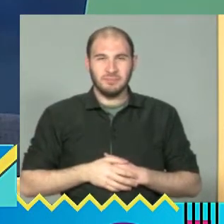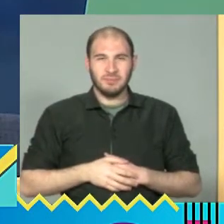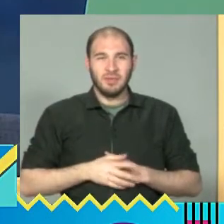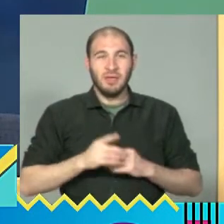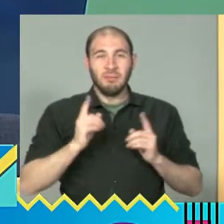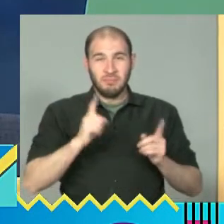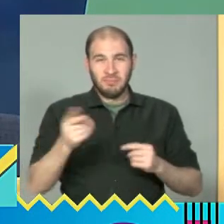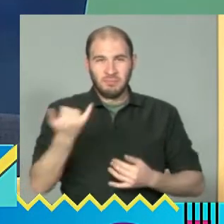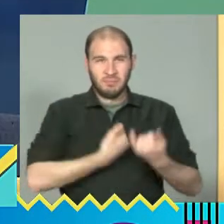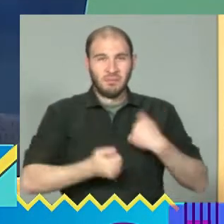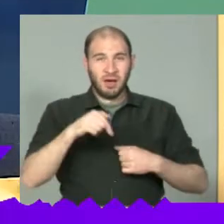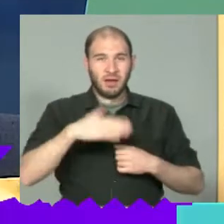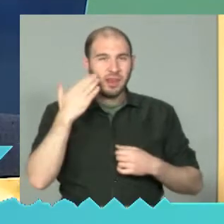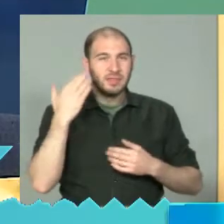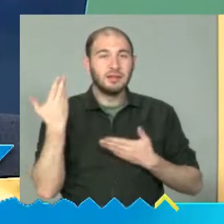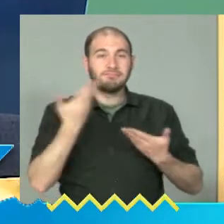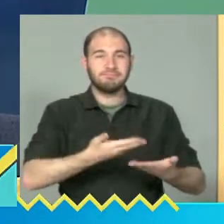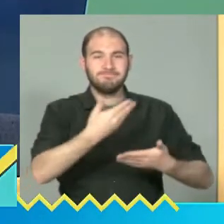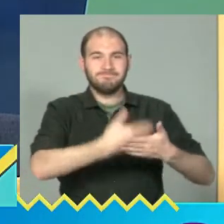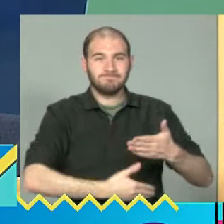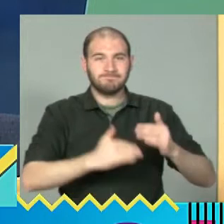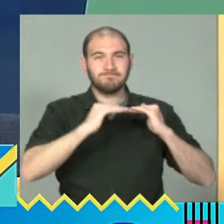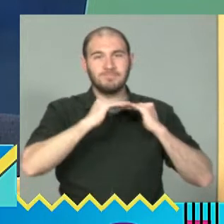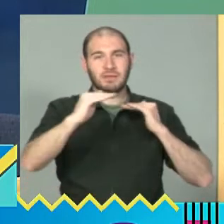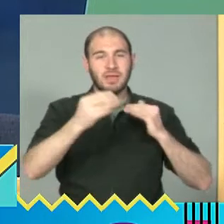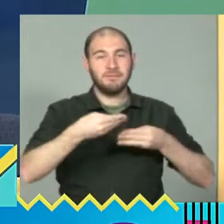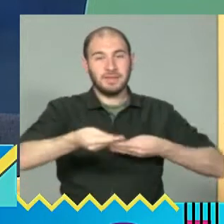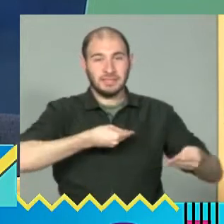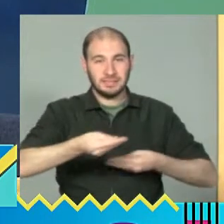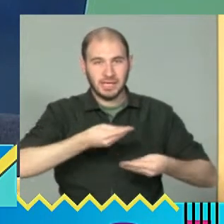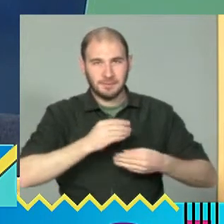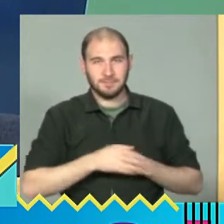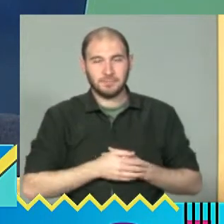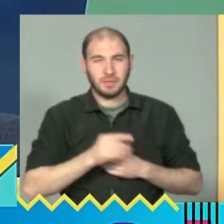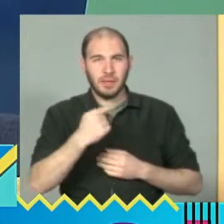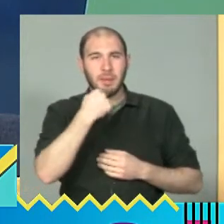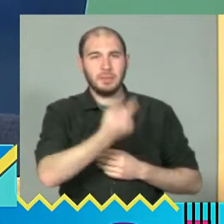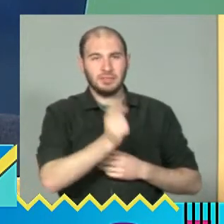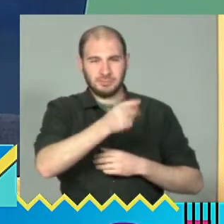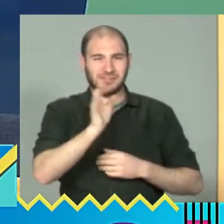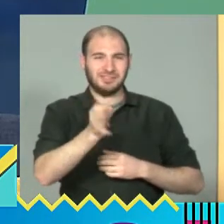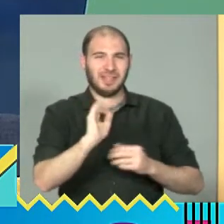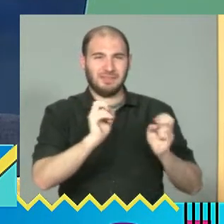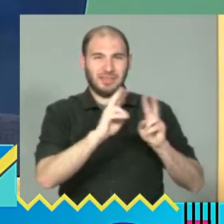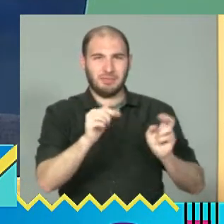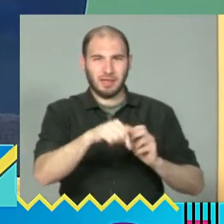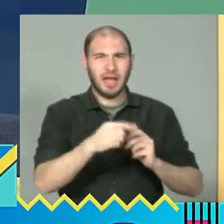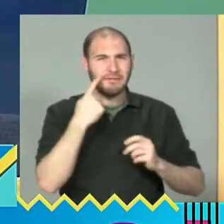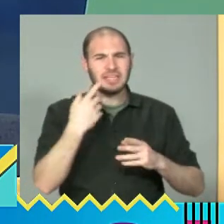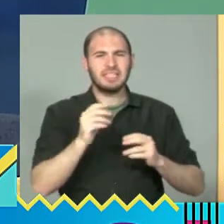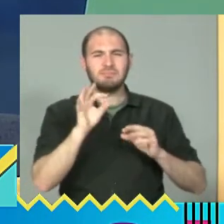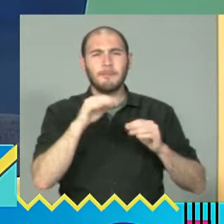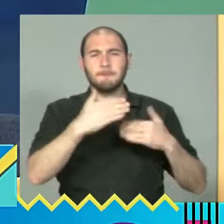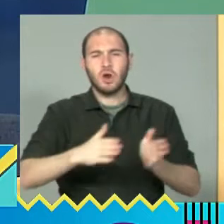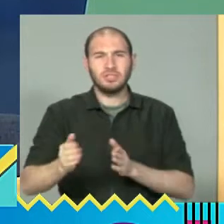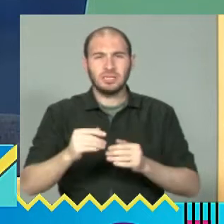www.universidad.com.ar. Como bien decías, esta tarde se presentó este informe de estabilidad financiera y vamos a consultarle a los especialistas en el día de hoy en qué consiste este